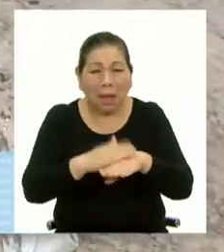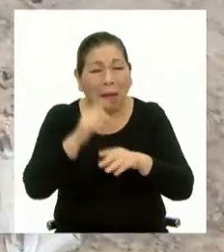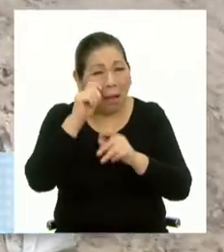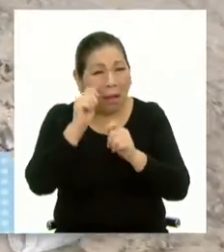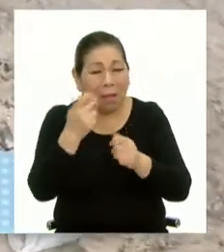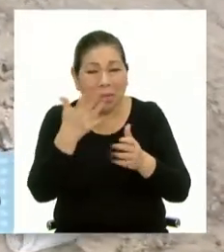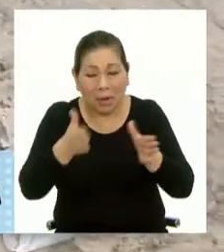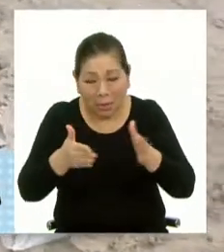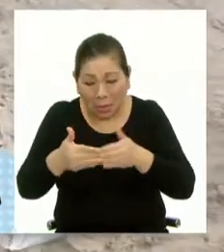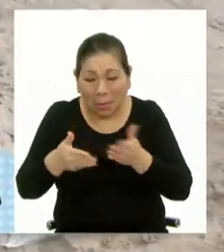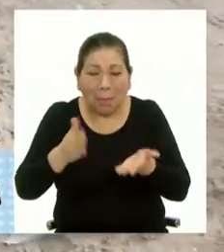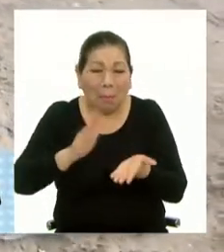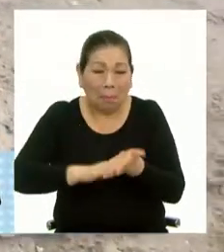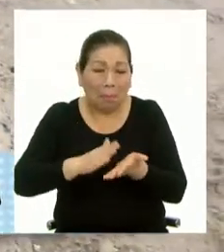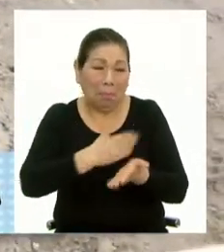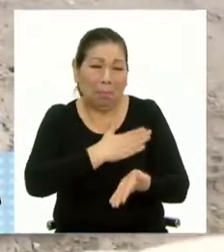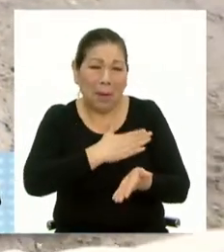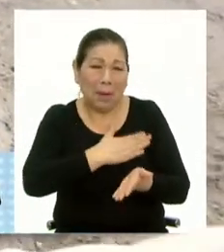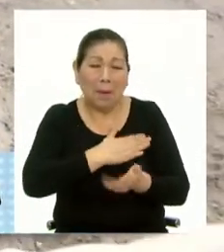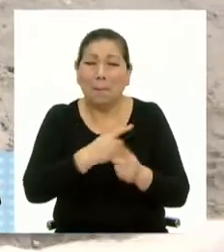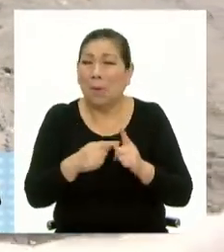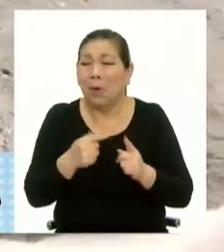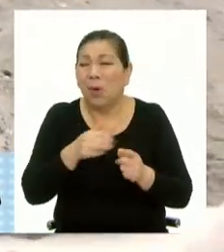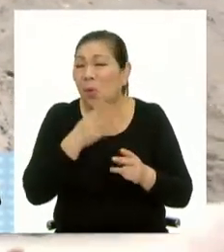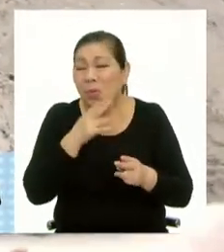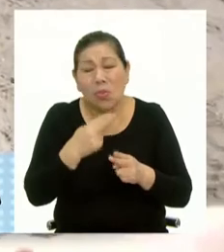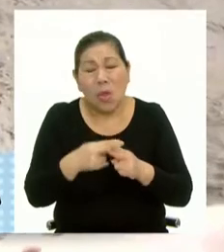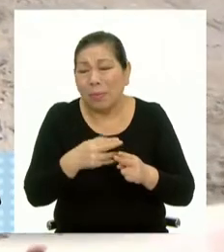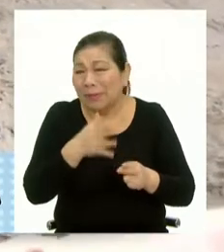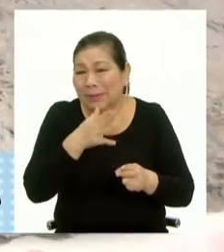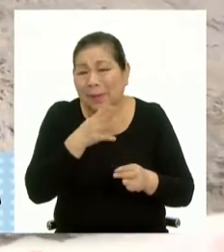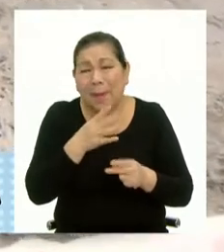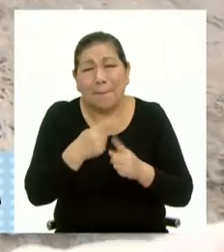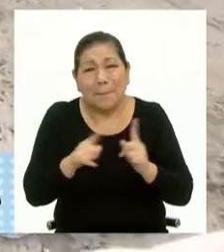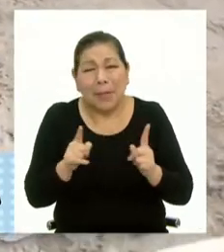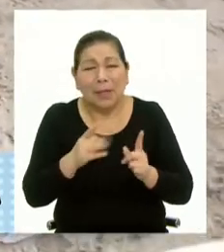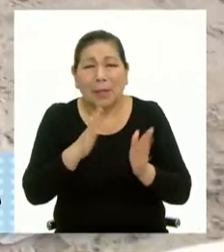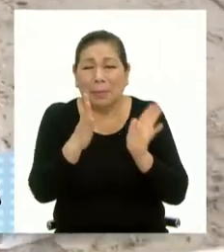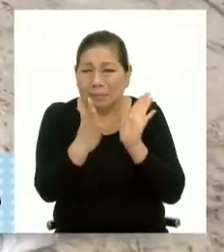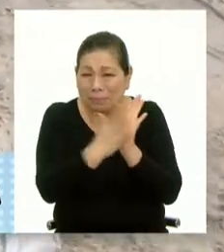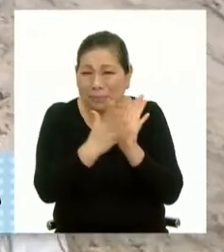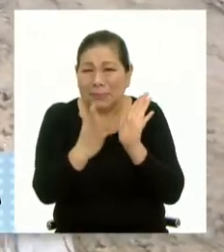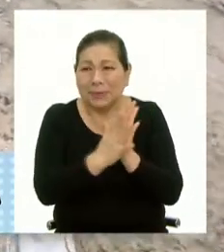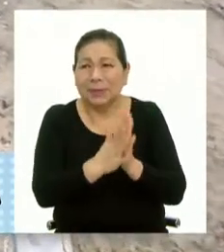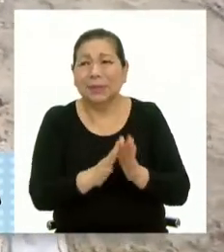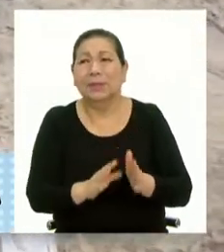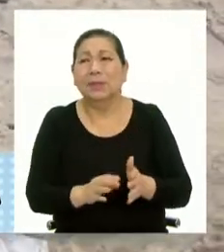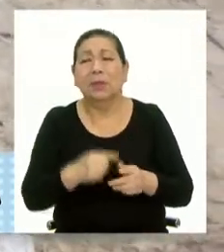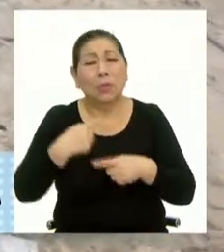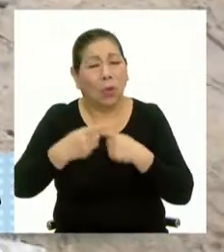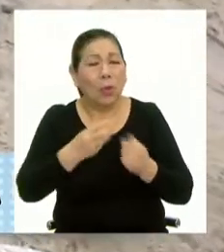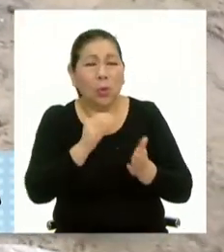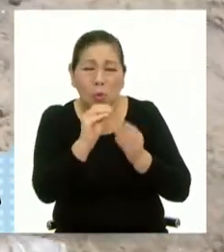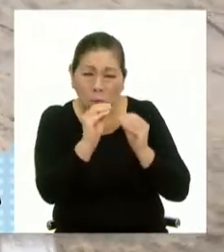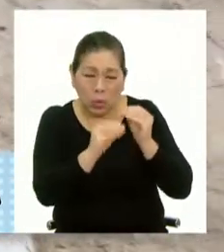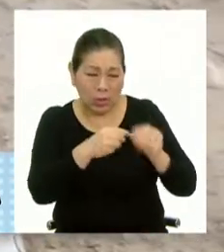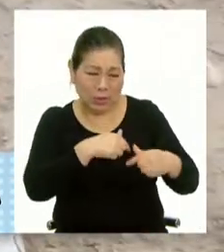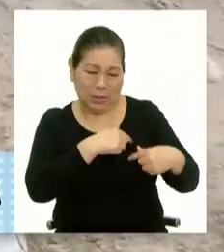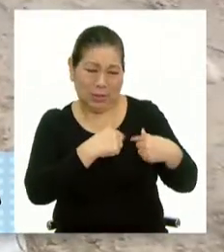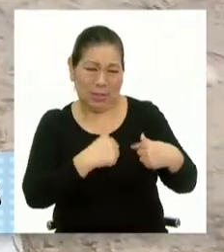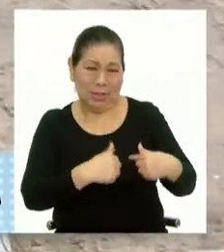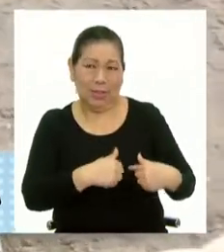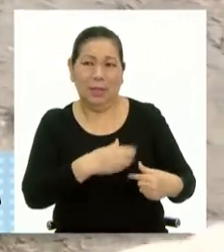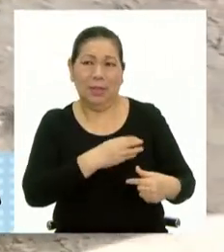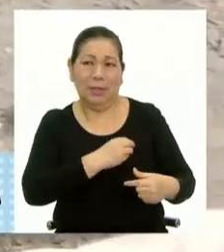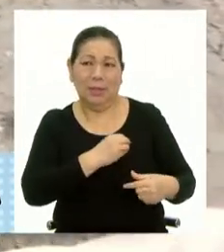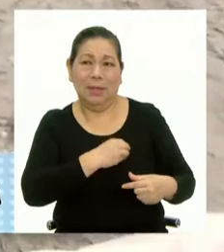donado 3 paquetitos de parches. No me acuerdo el nombre. Parches, y esto se cura diario para su cicatriz que tiene él